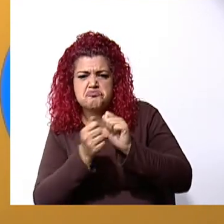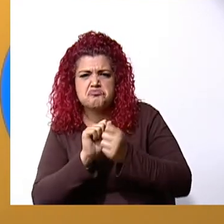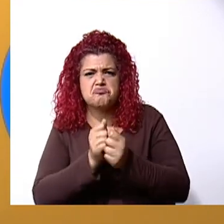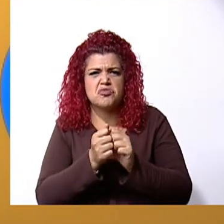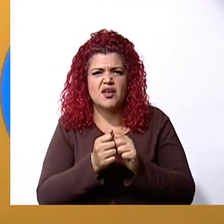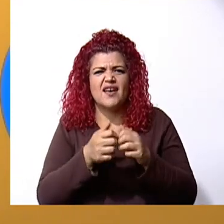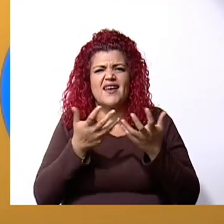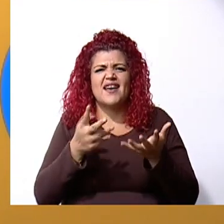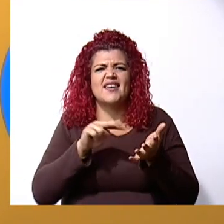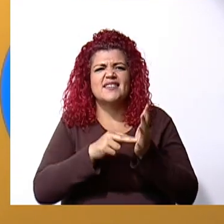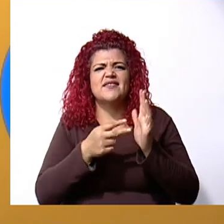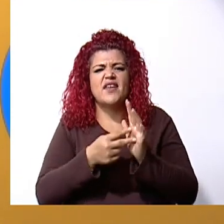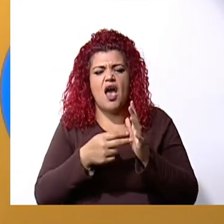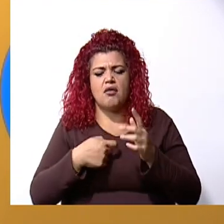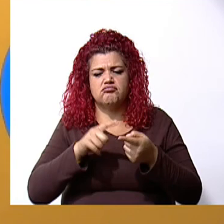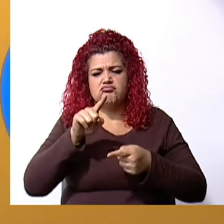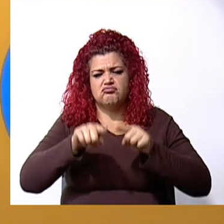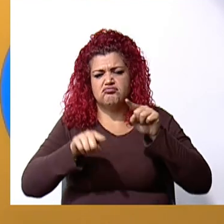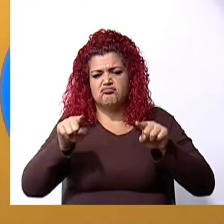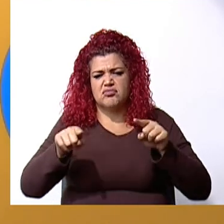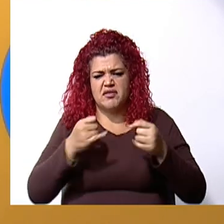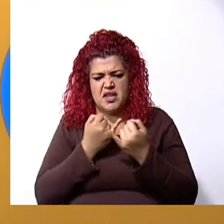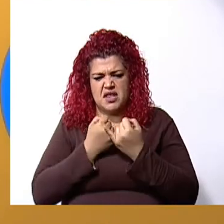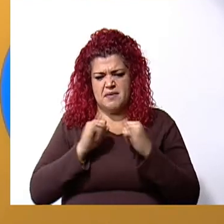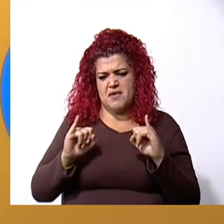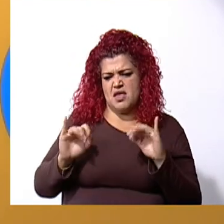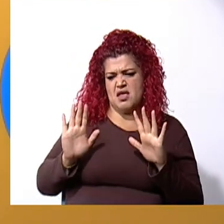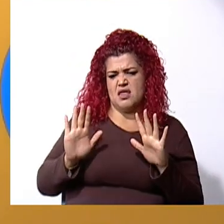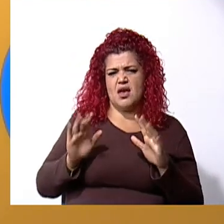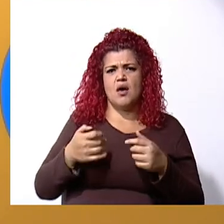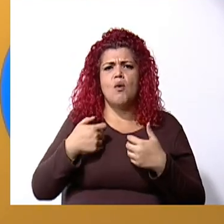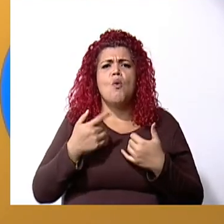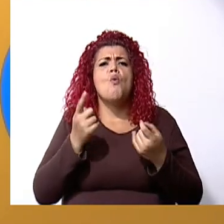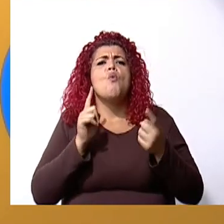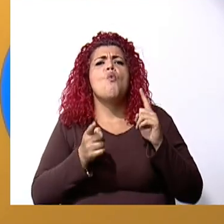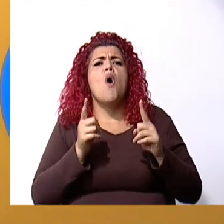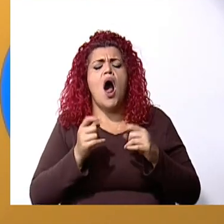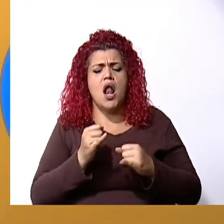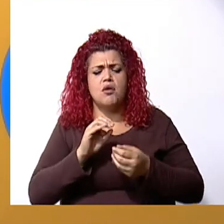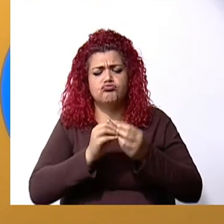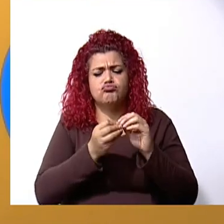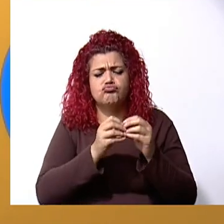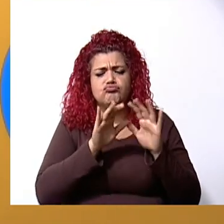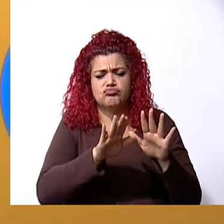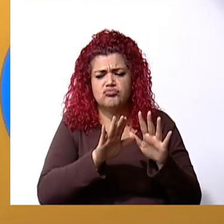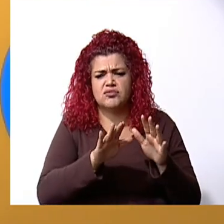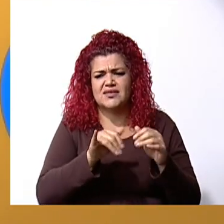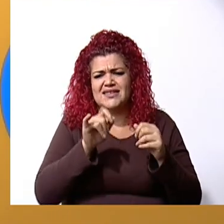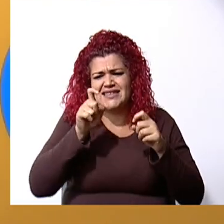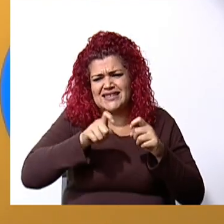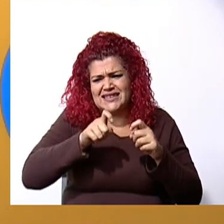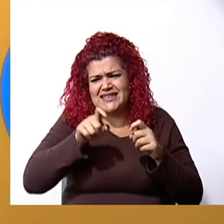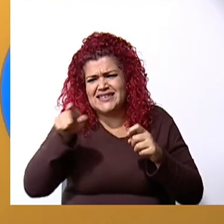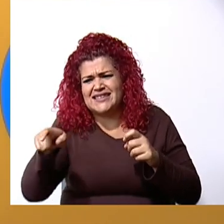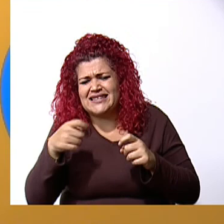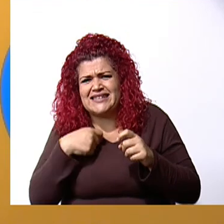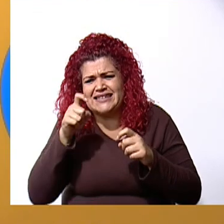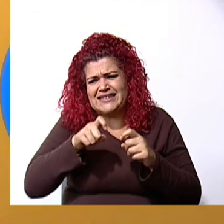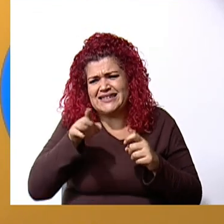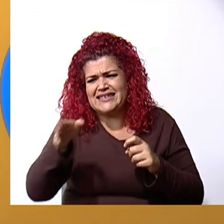variable independiente y qué es una variable dependiente? Debemos de recordar todo esto,